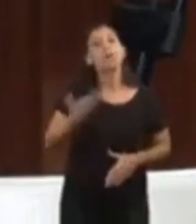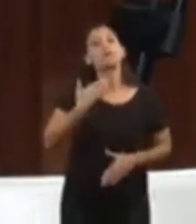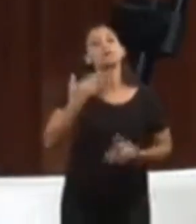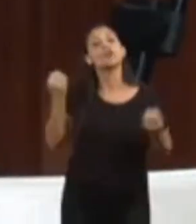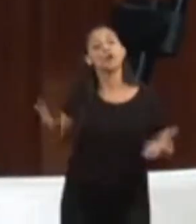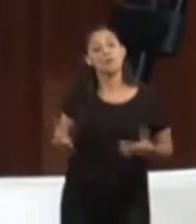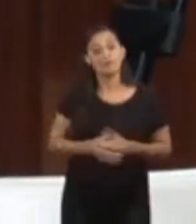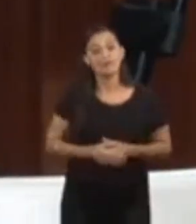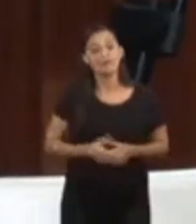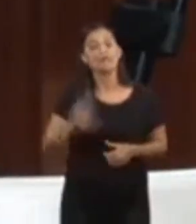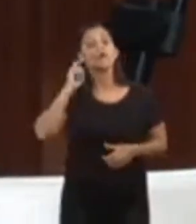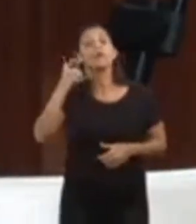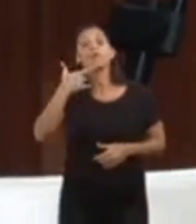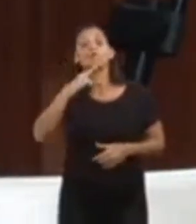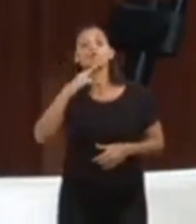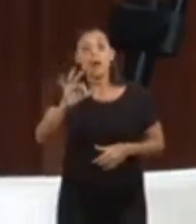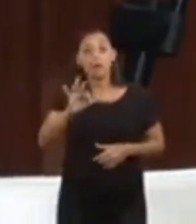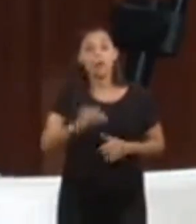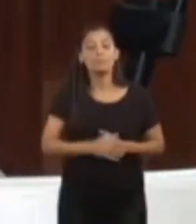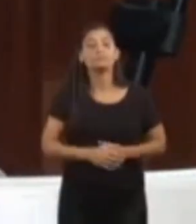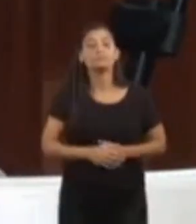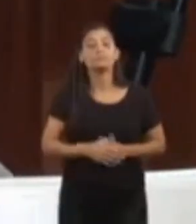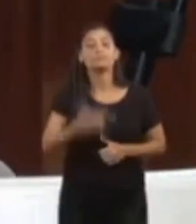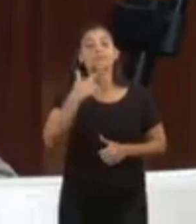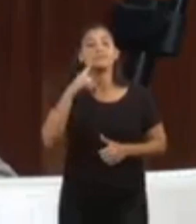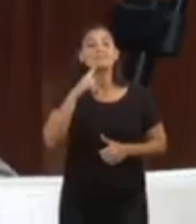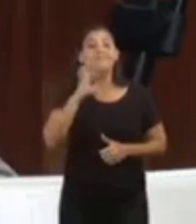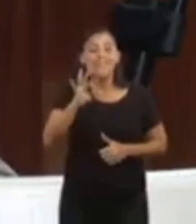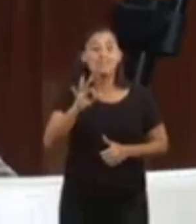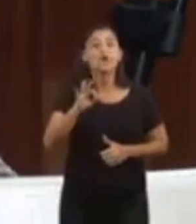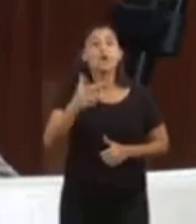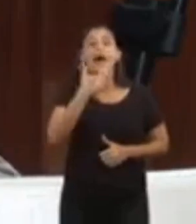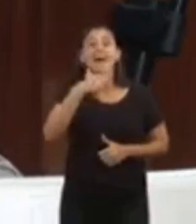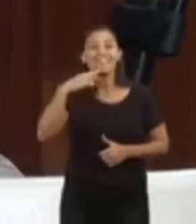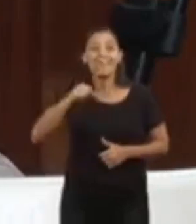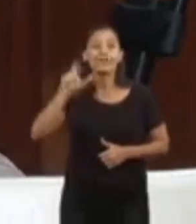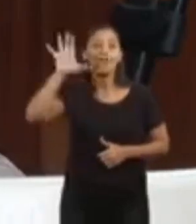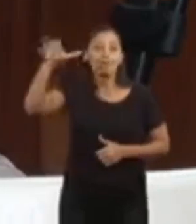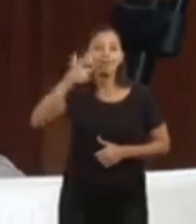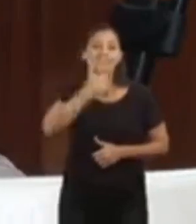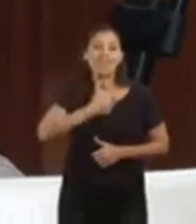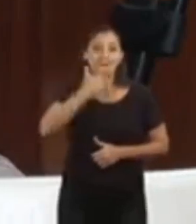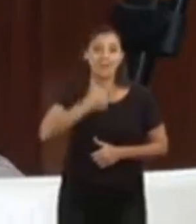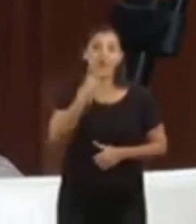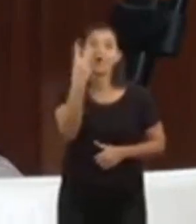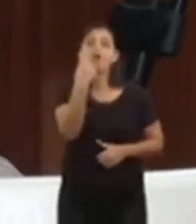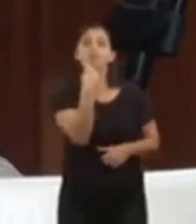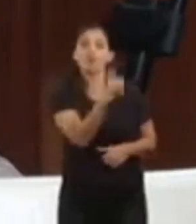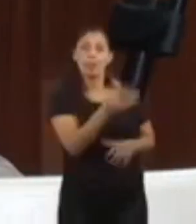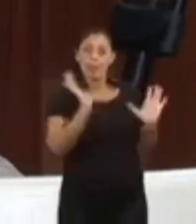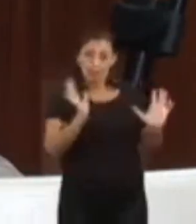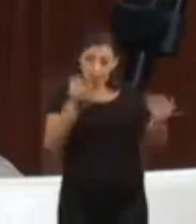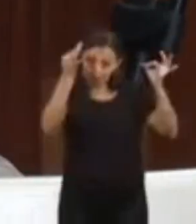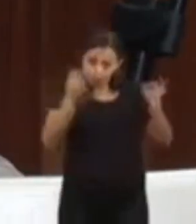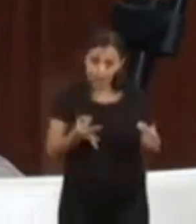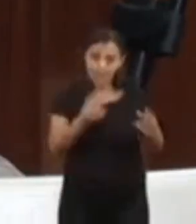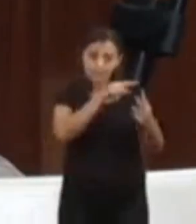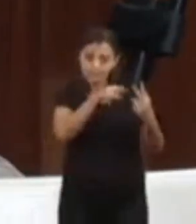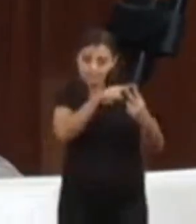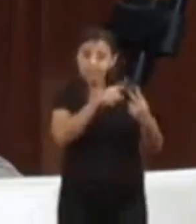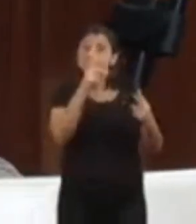está Gustavo abu arab sitio andino de la provincia de Mendoza le voy a hacer dos consultas puntuales